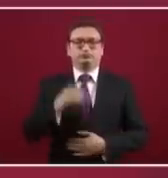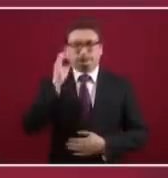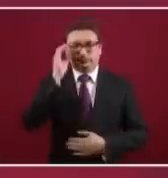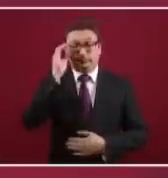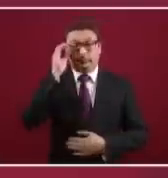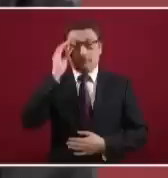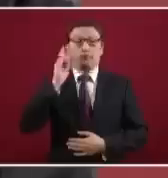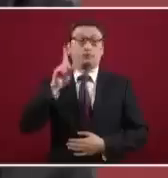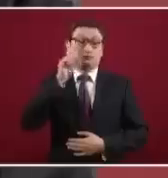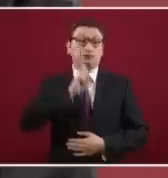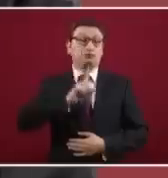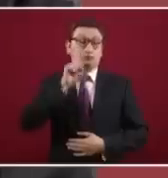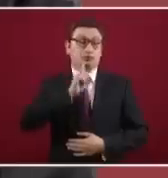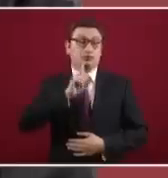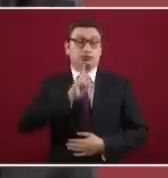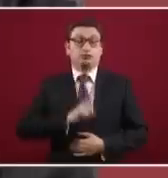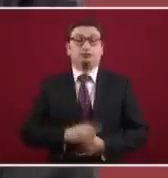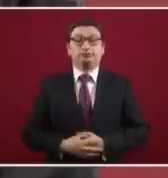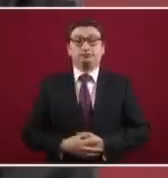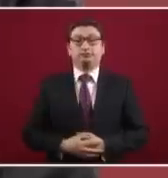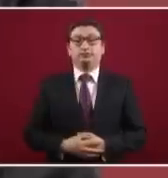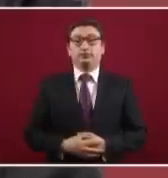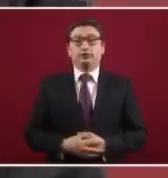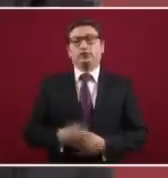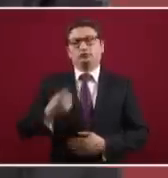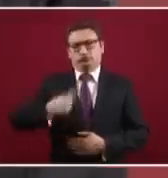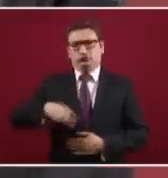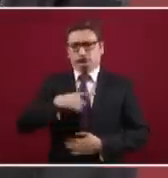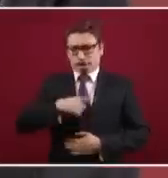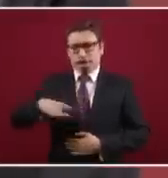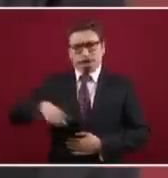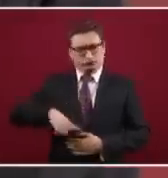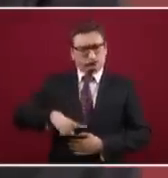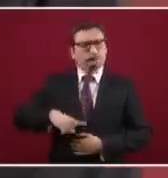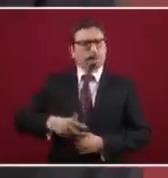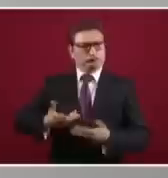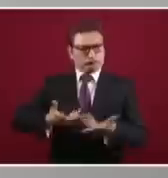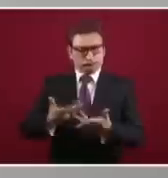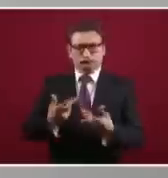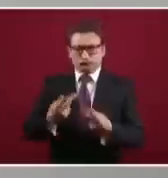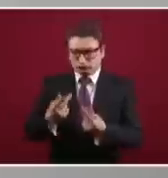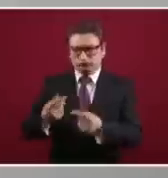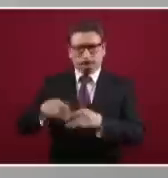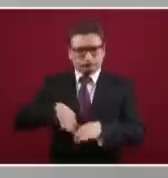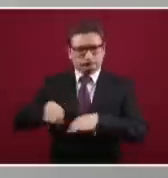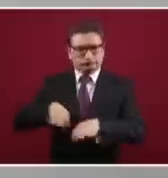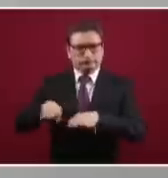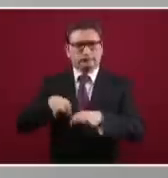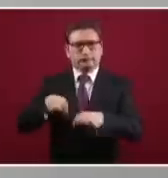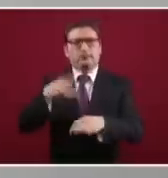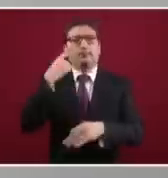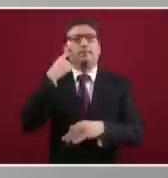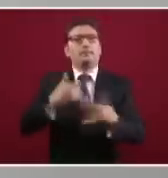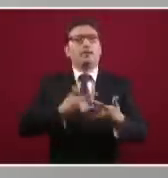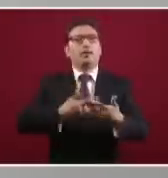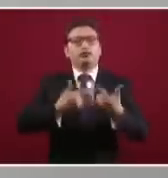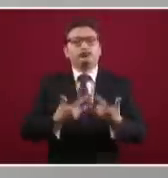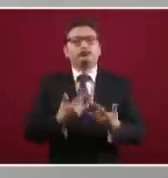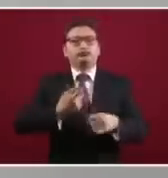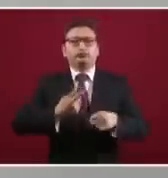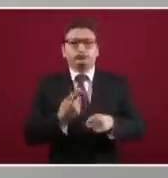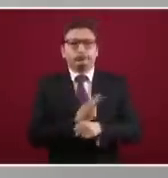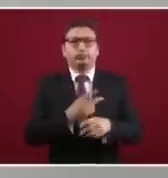de mujeres, pues estamos trabajando para esclarecer los hechos